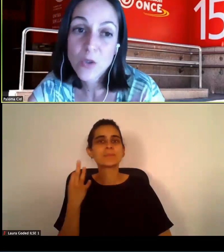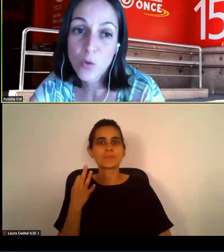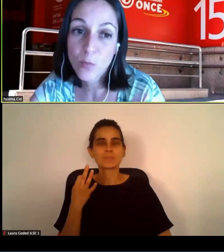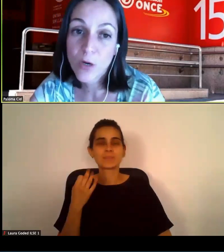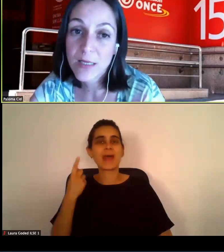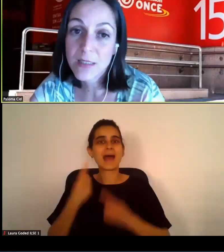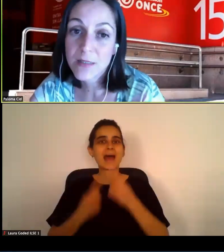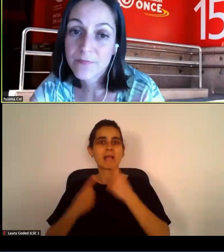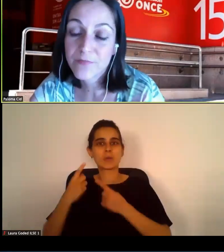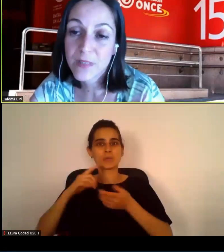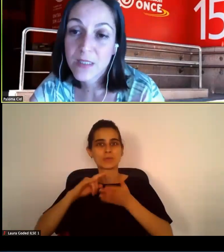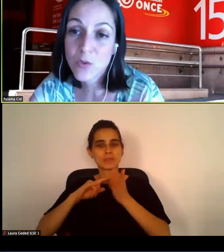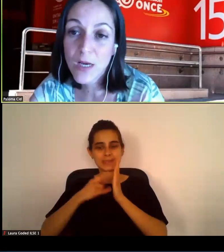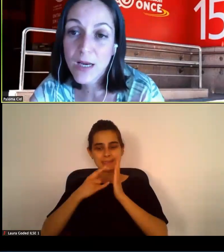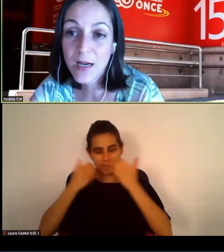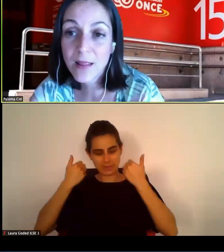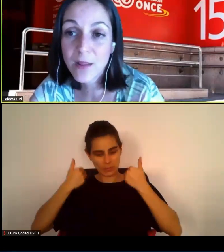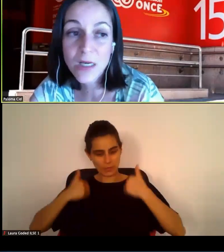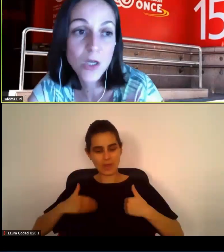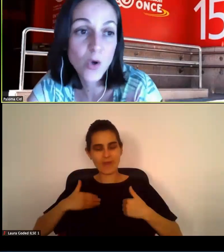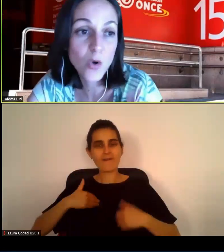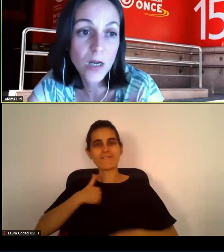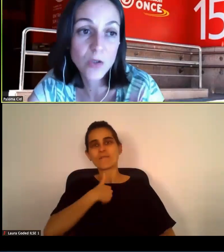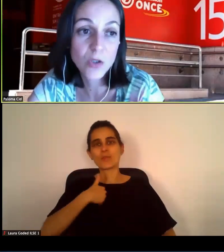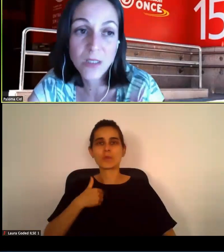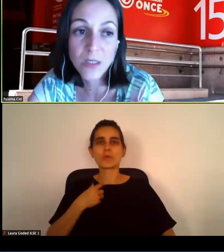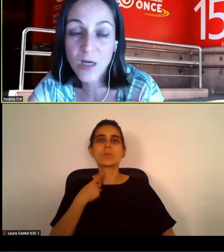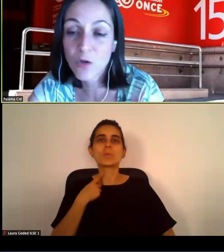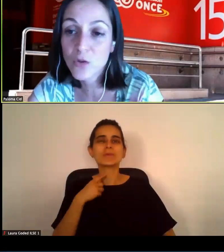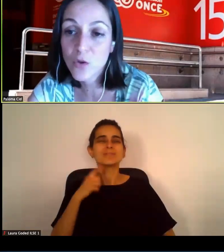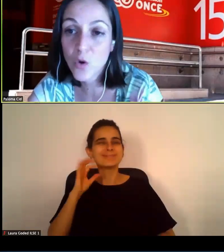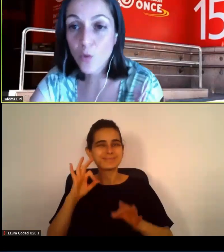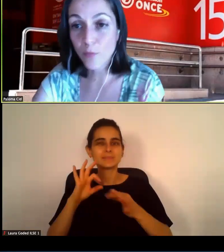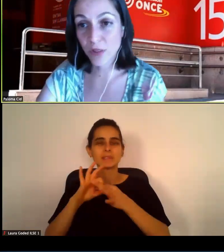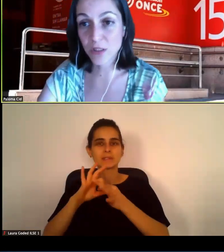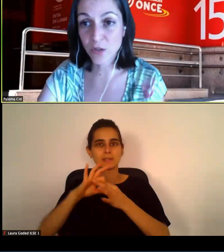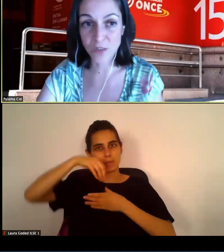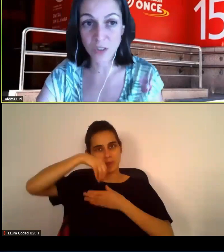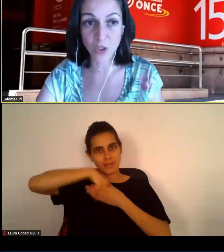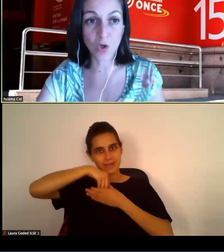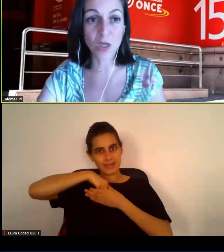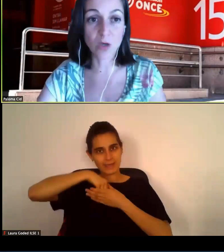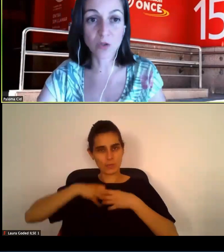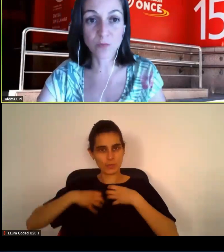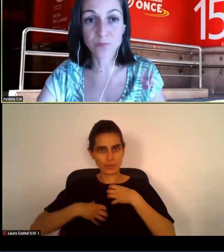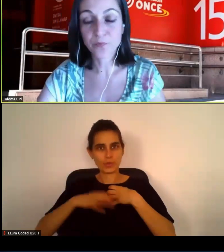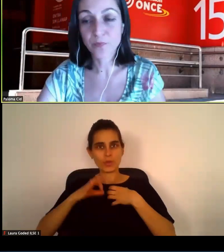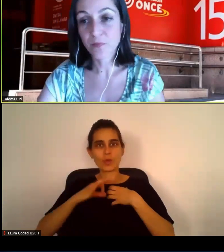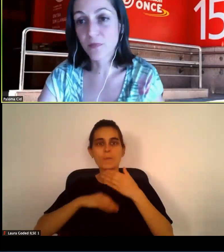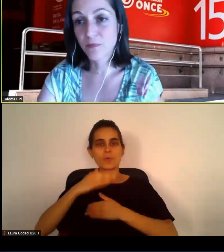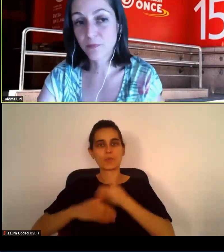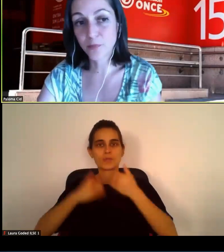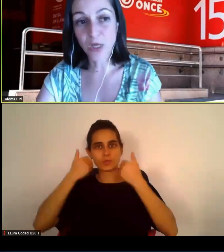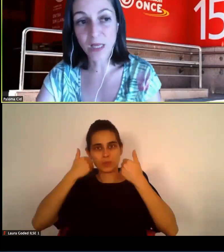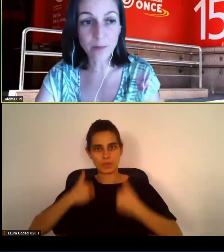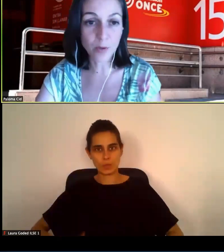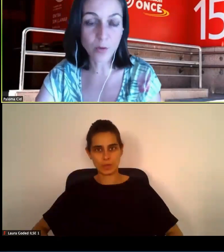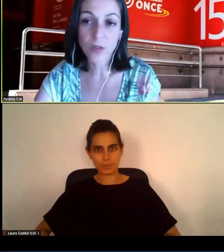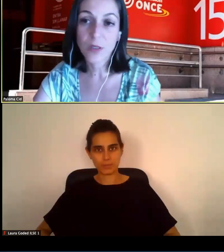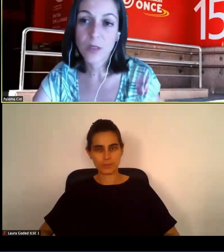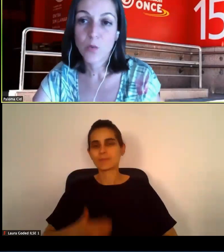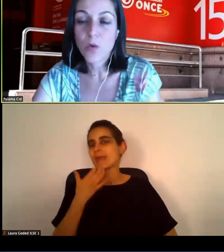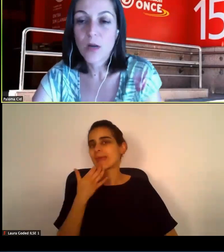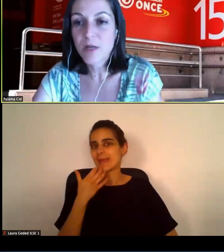sistemas corporales y suele relacionarse con órganos internos o con procesos fisiológicos. Por